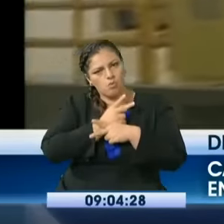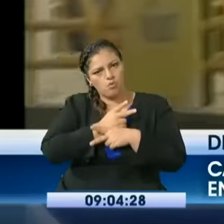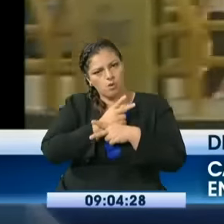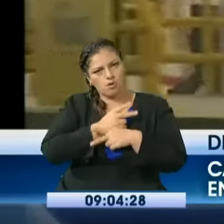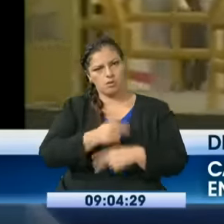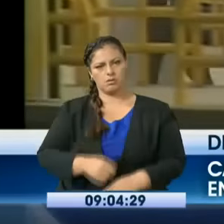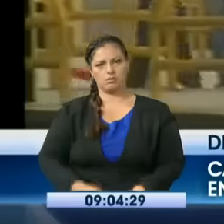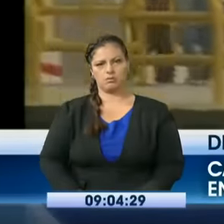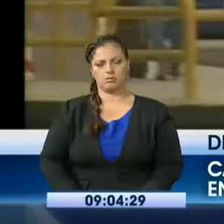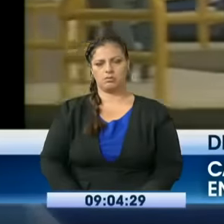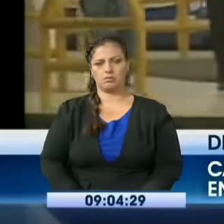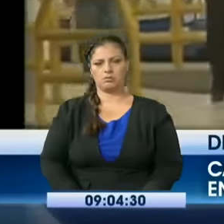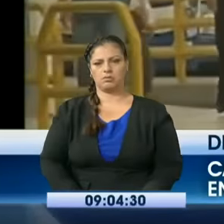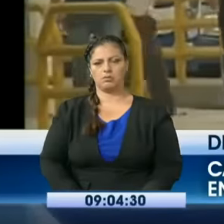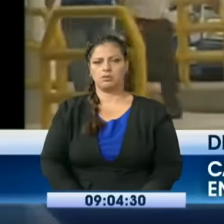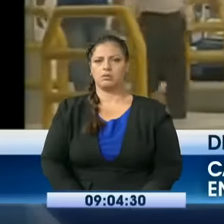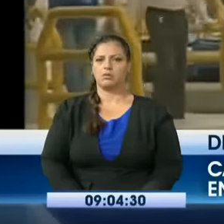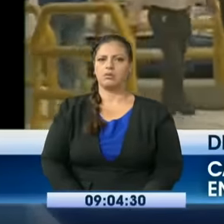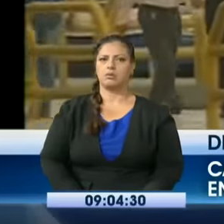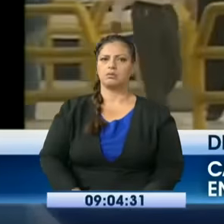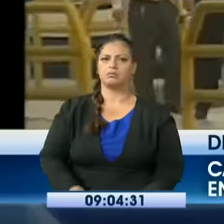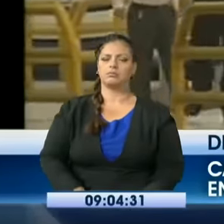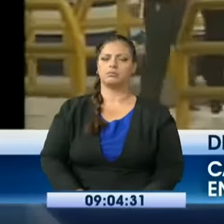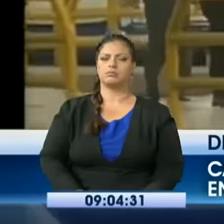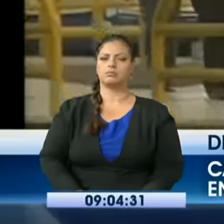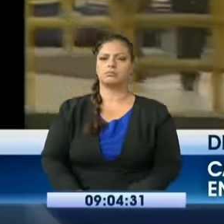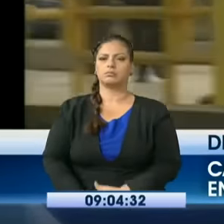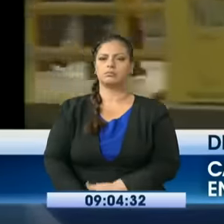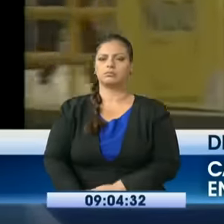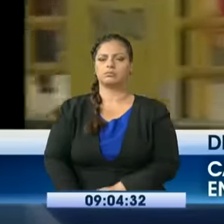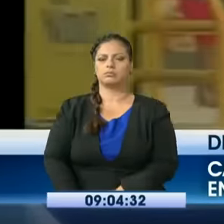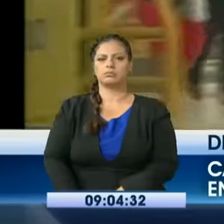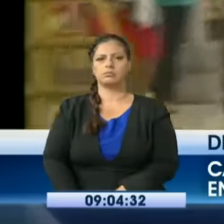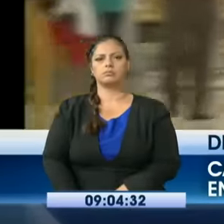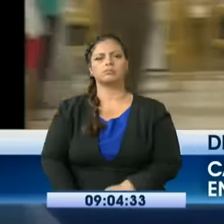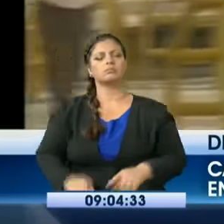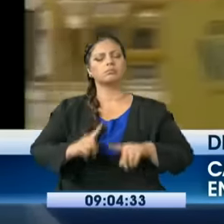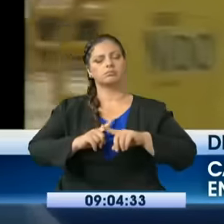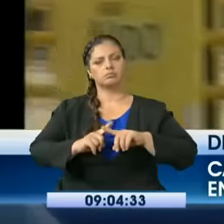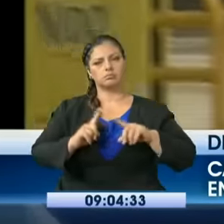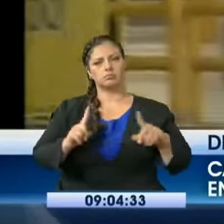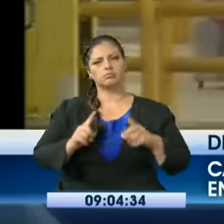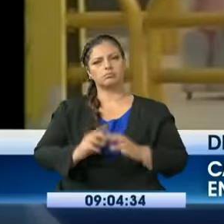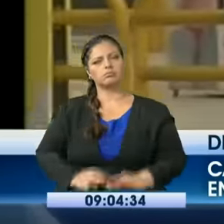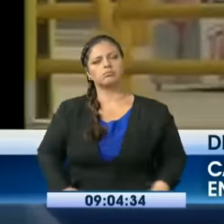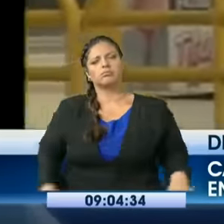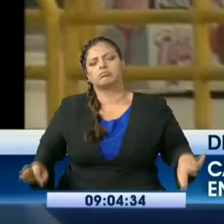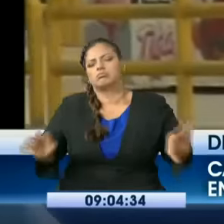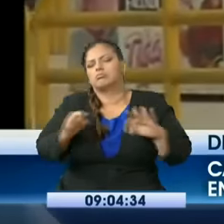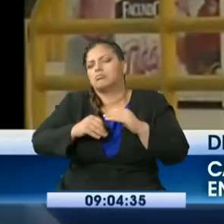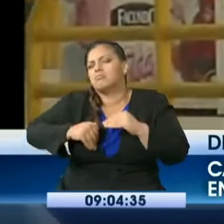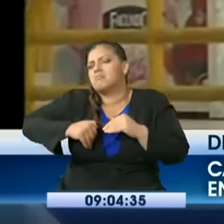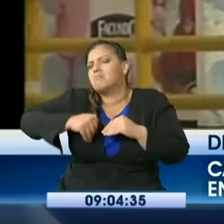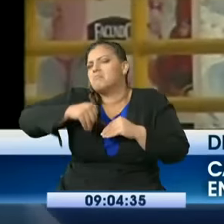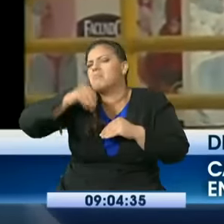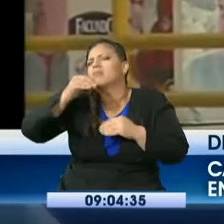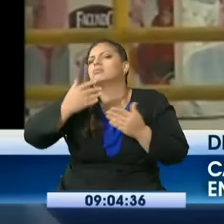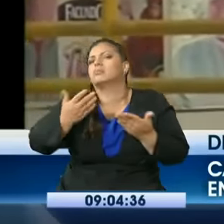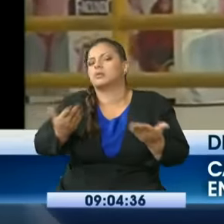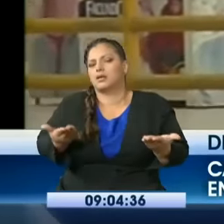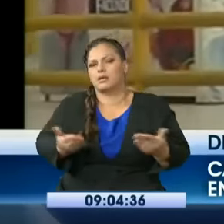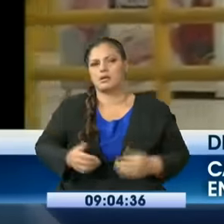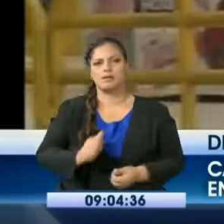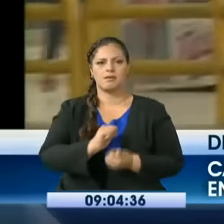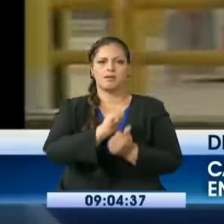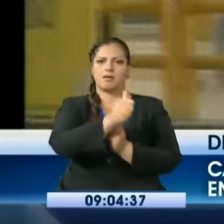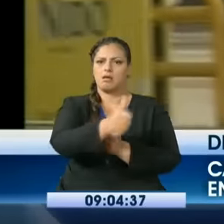y no tienen por qué aguantar este tipo de cosas, ¿verdad? Pero lo que más nos interesa es la parte de concientización ciudadana, que cada uno